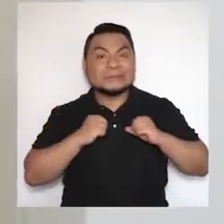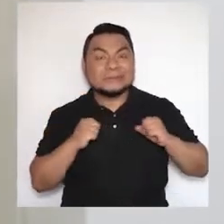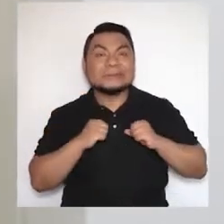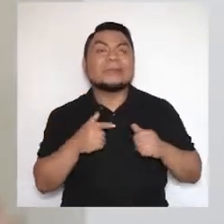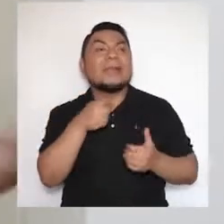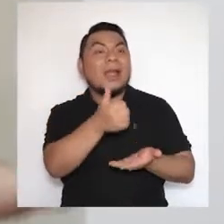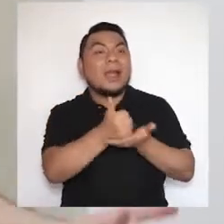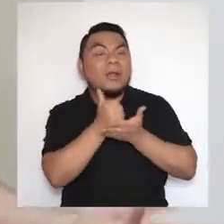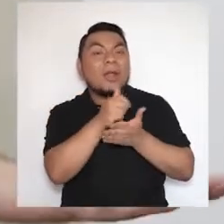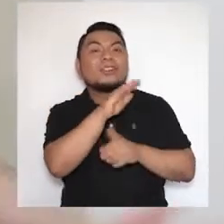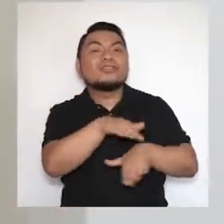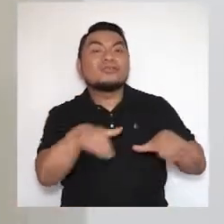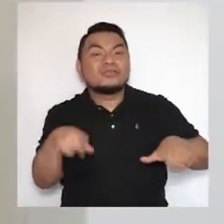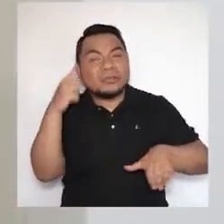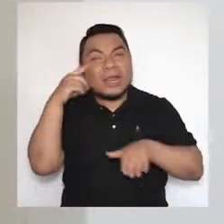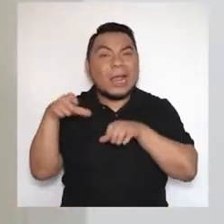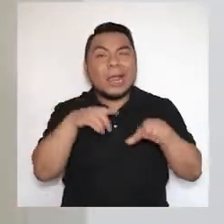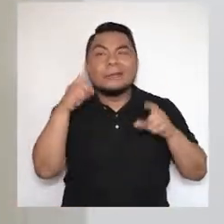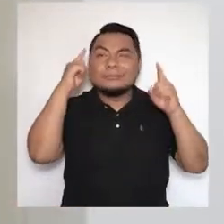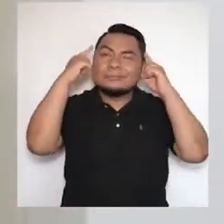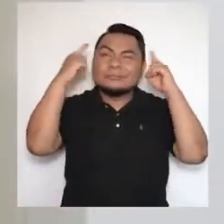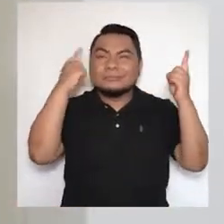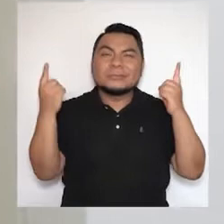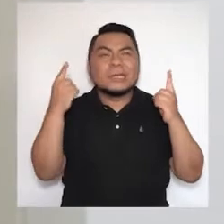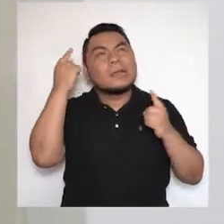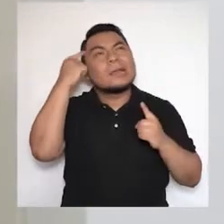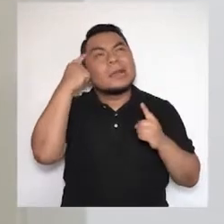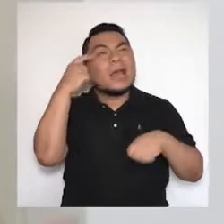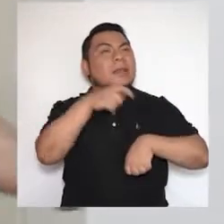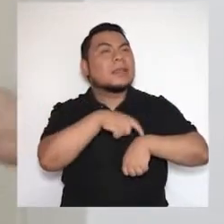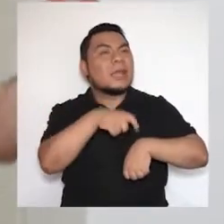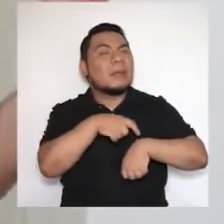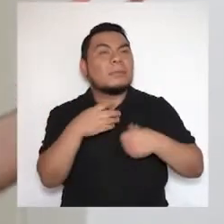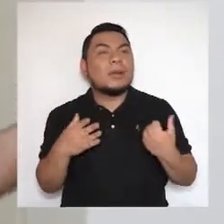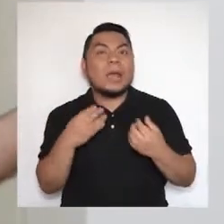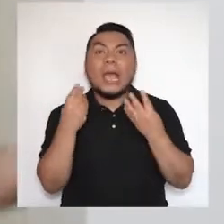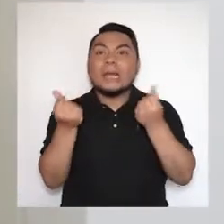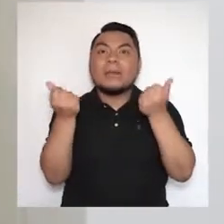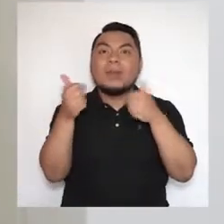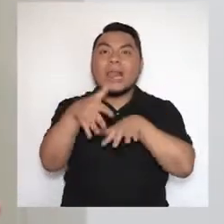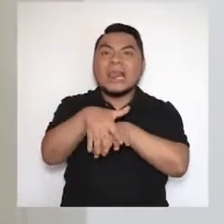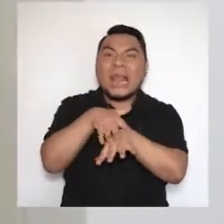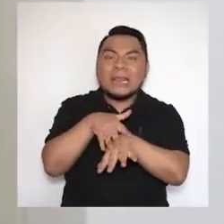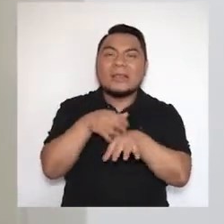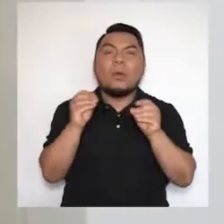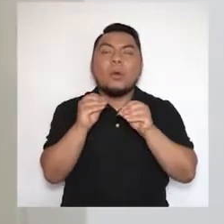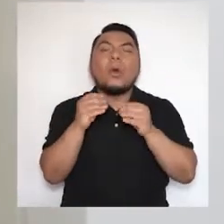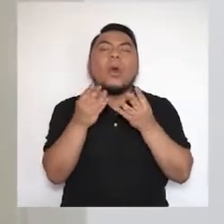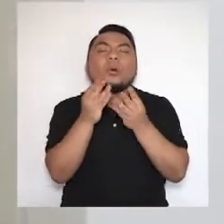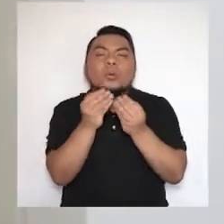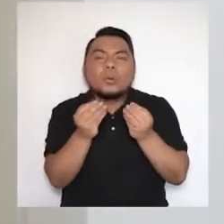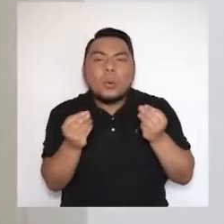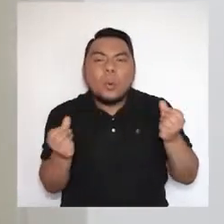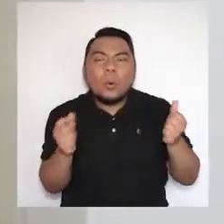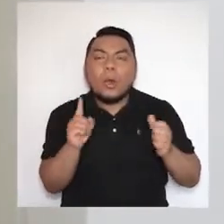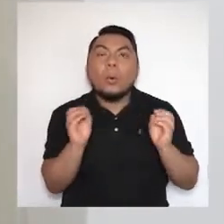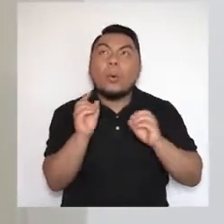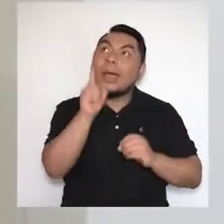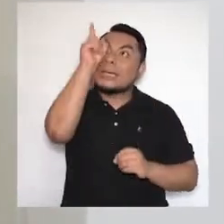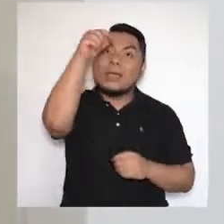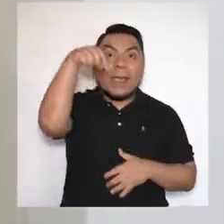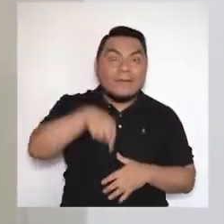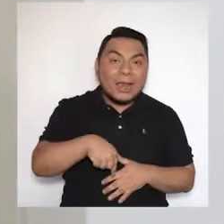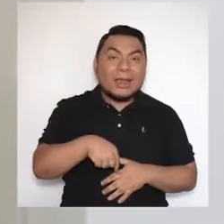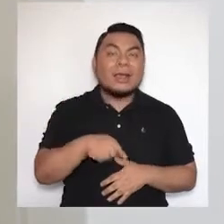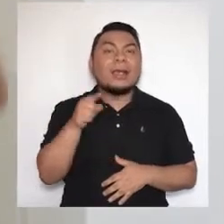niñas y niños a desarrollar nociones. Nociones de tiempo, como rápido, lento, o de espacio, como arriba,